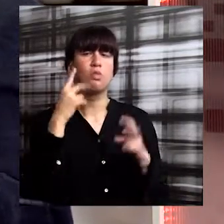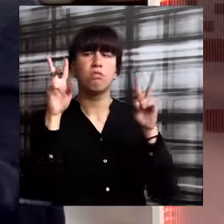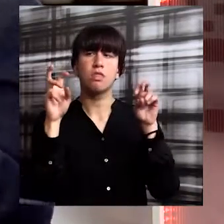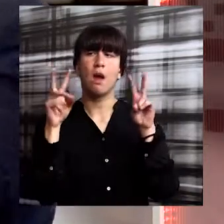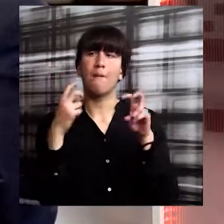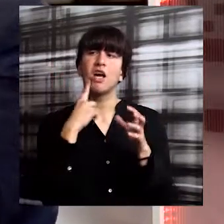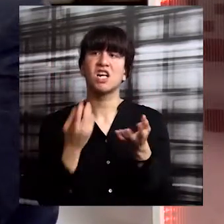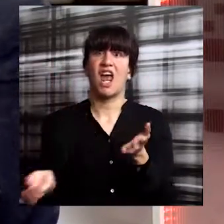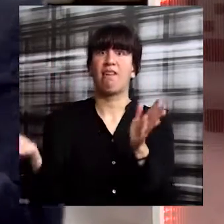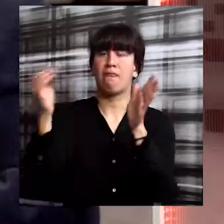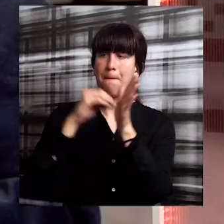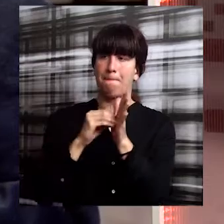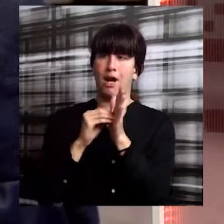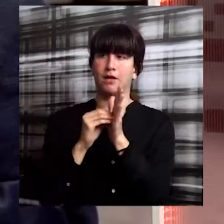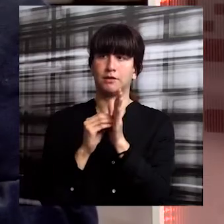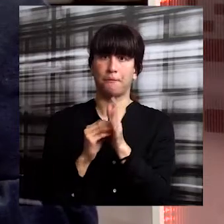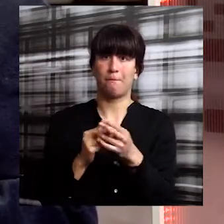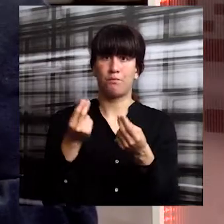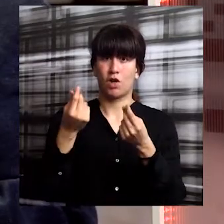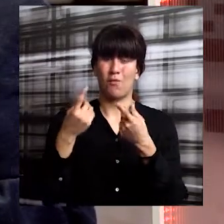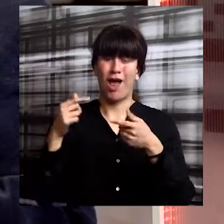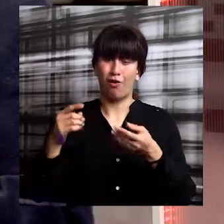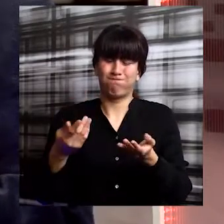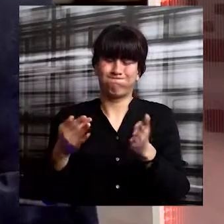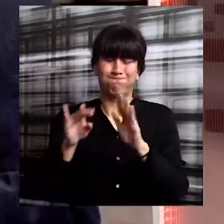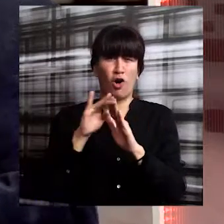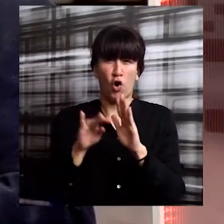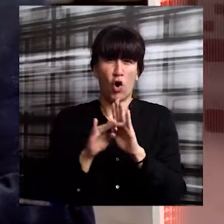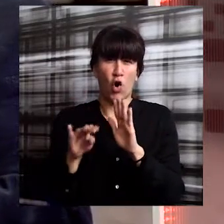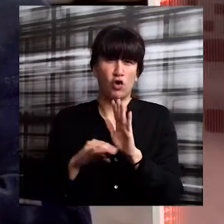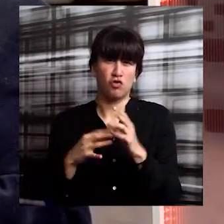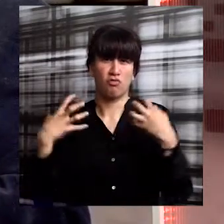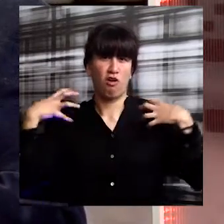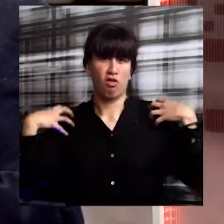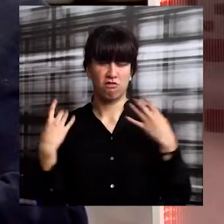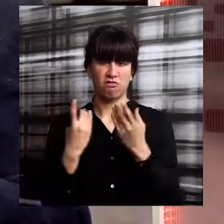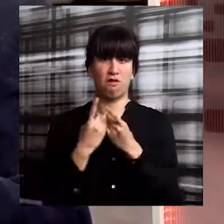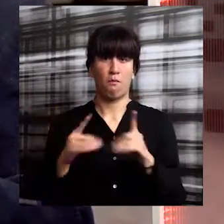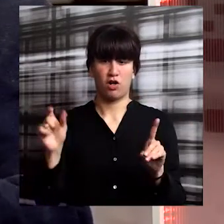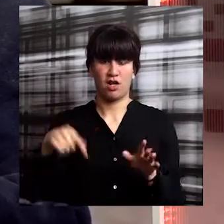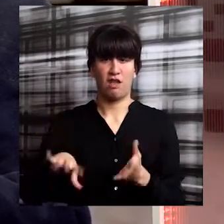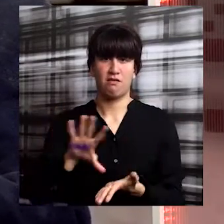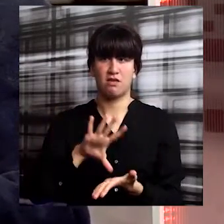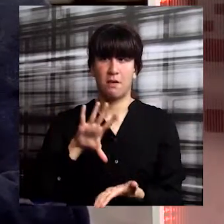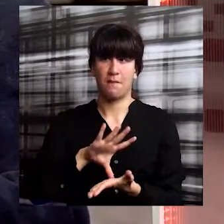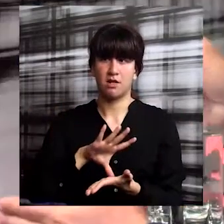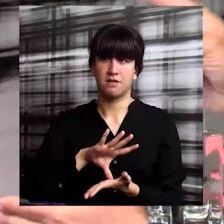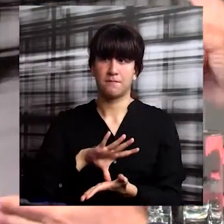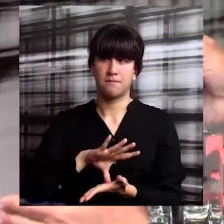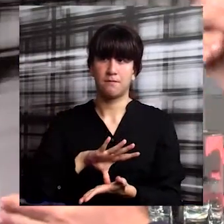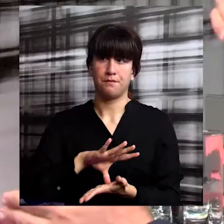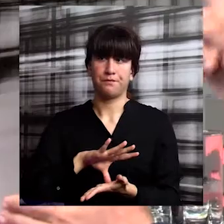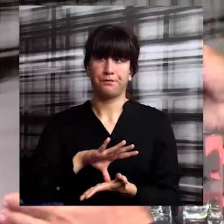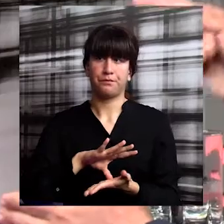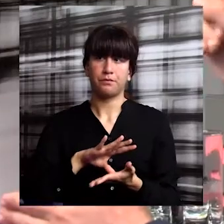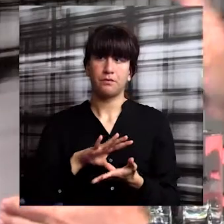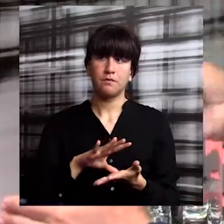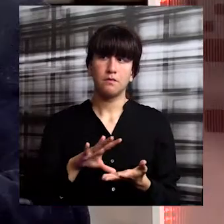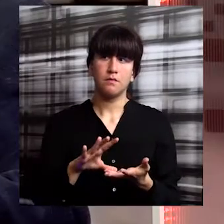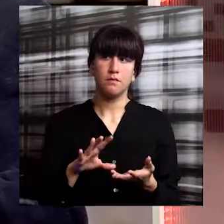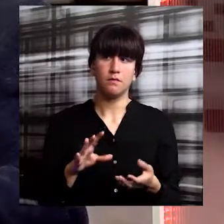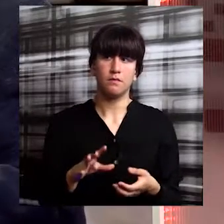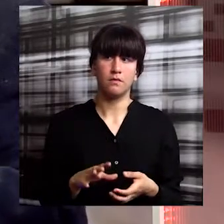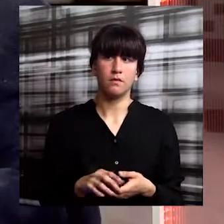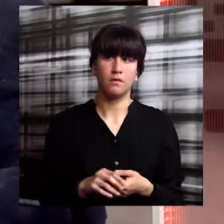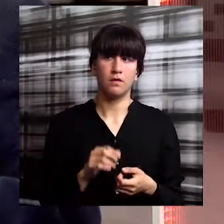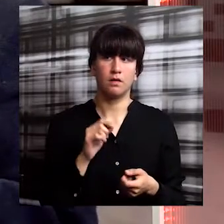condiciones burocráticas de este país, y lo hemos visto en otros proyectos, ¿no es cierto? Pero eso no es burocracia, eso es parte del proceso constructivo.